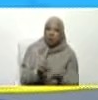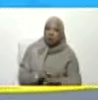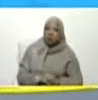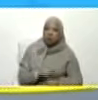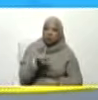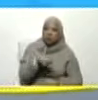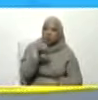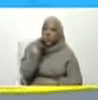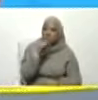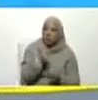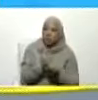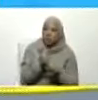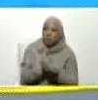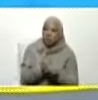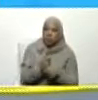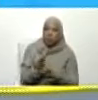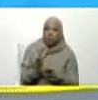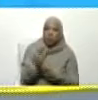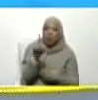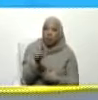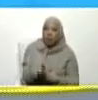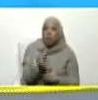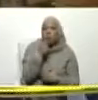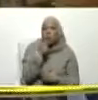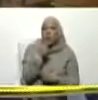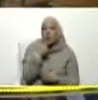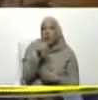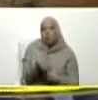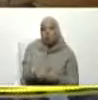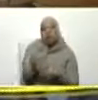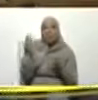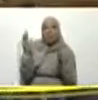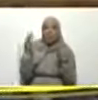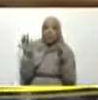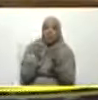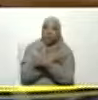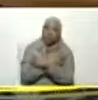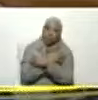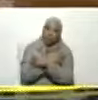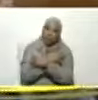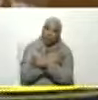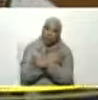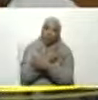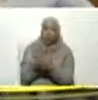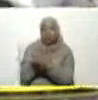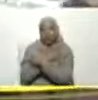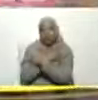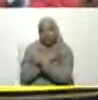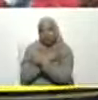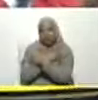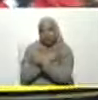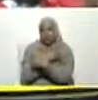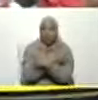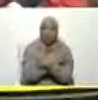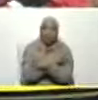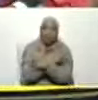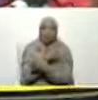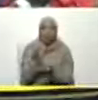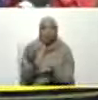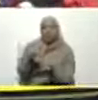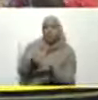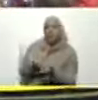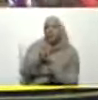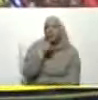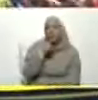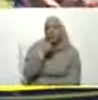2007. Esta es la generación de oro, también de pie y aplauso, por favor, y abrazo. Esta generación de oro,